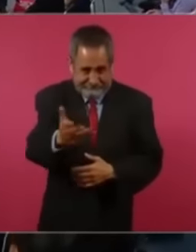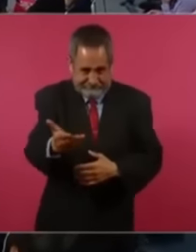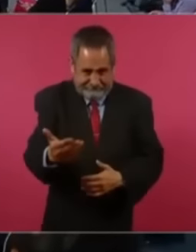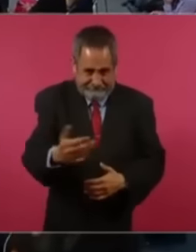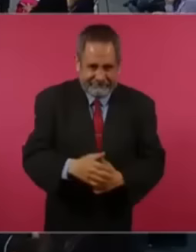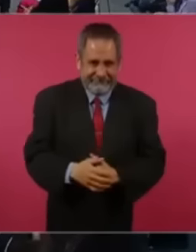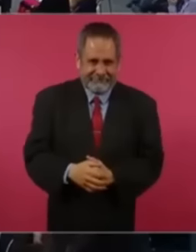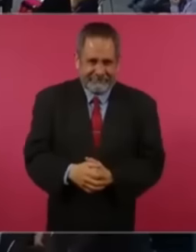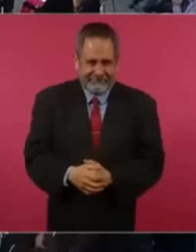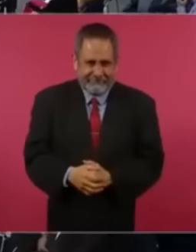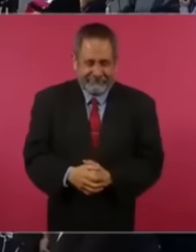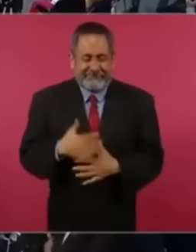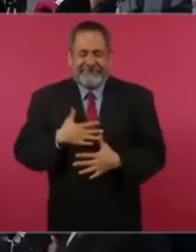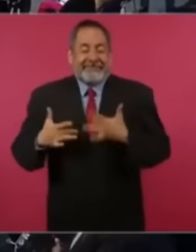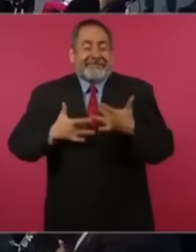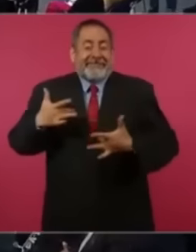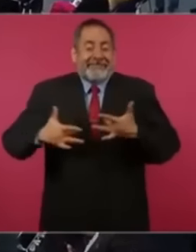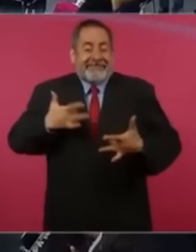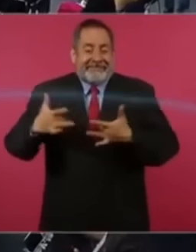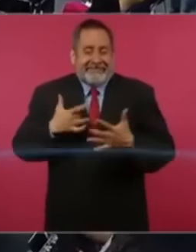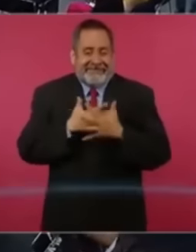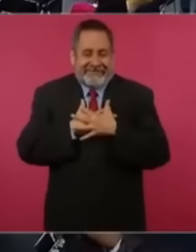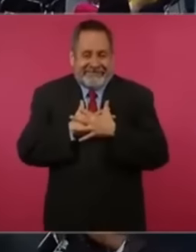Gracias. Ay,